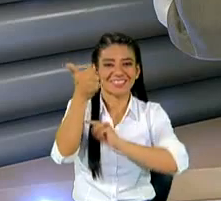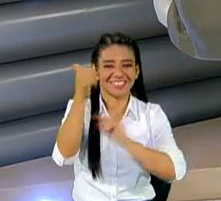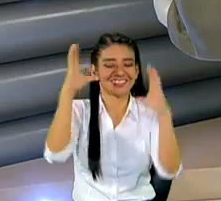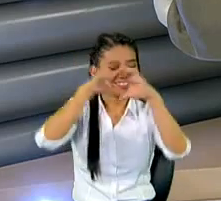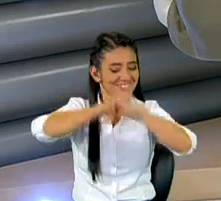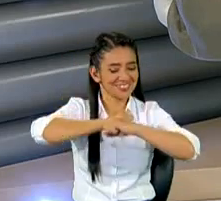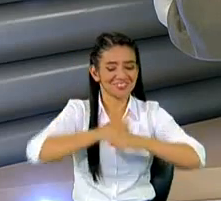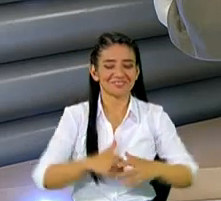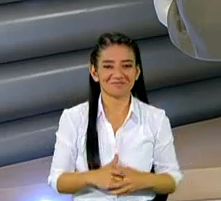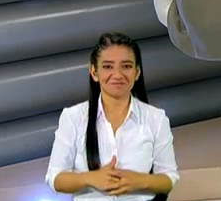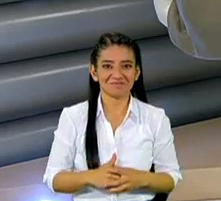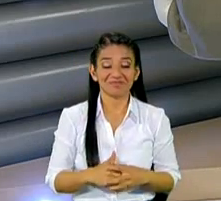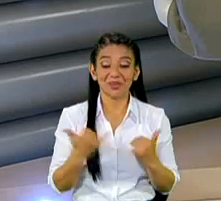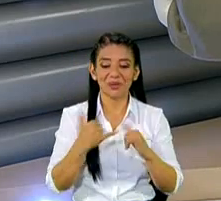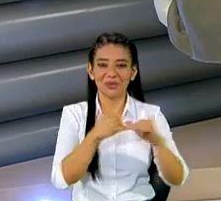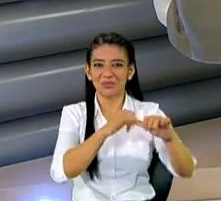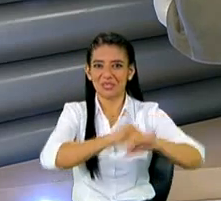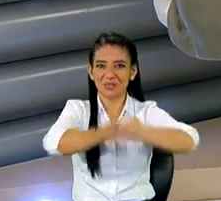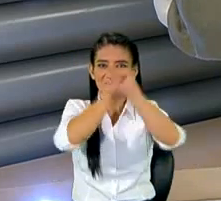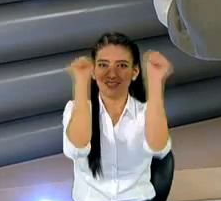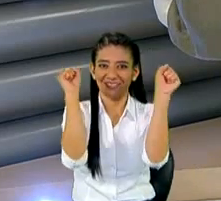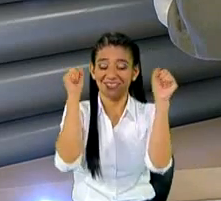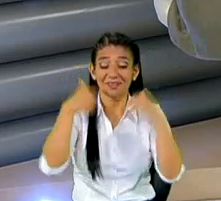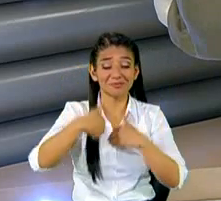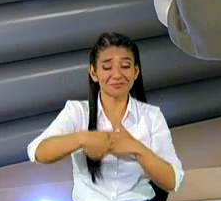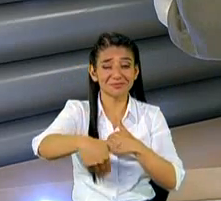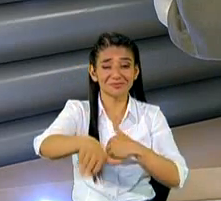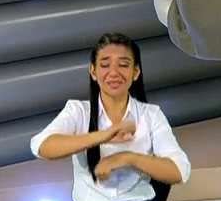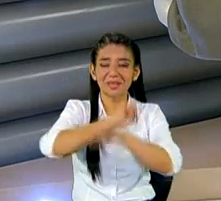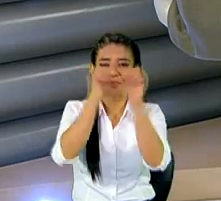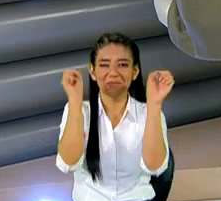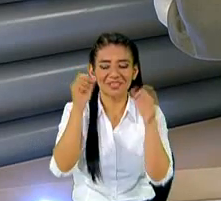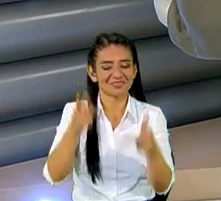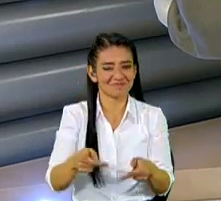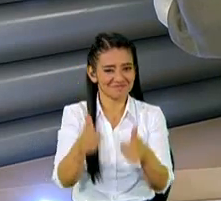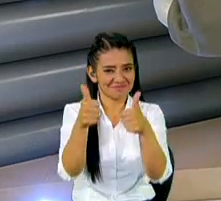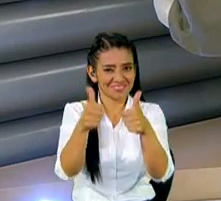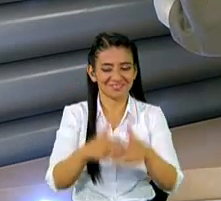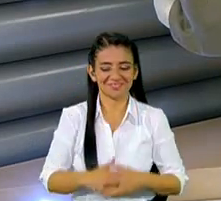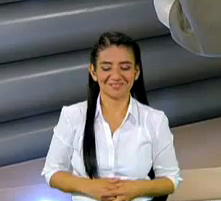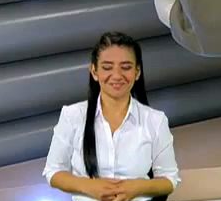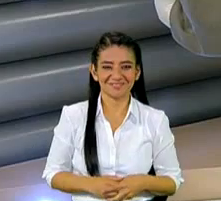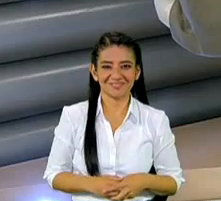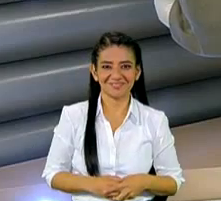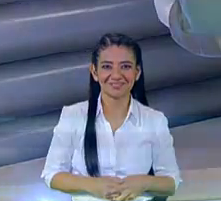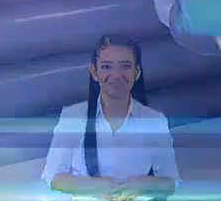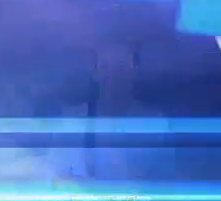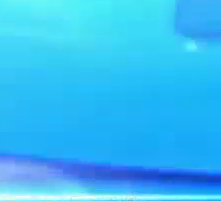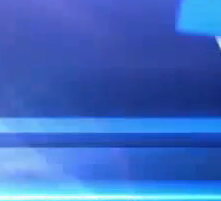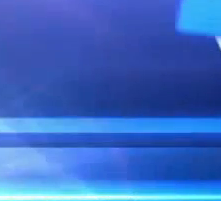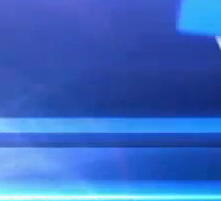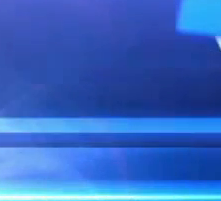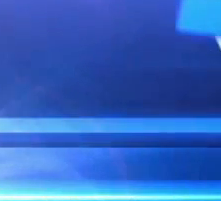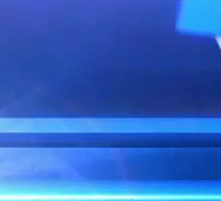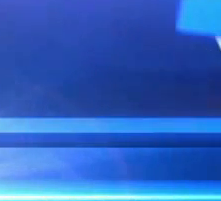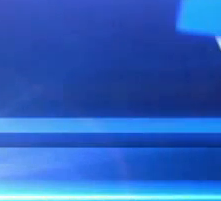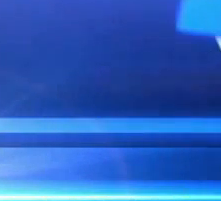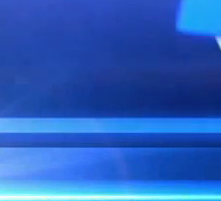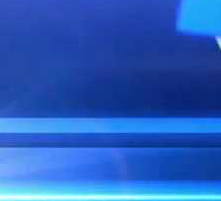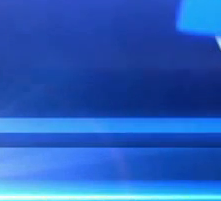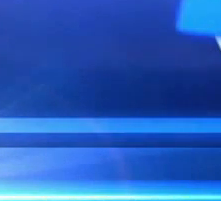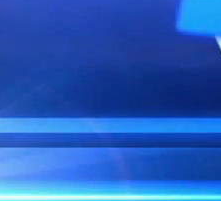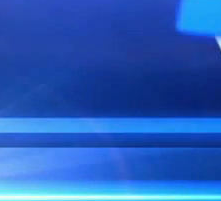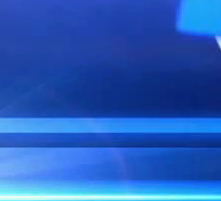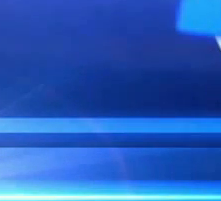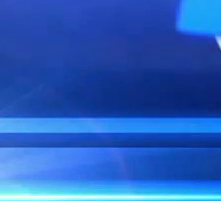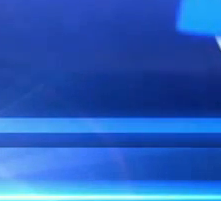emisión central de la noticia. Viene el Club de la Mañana. El resto del día que sea provechoso para todos. Que la pasen bien. Cansado de respirar.